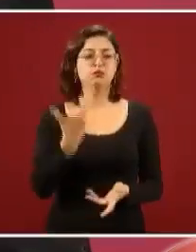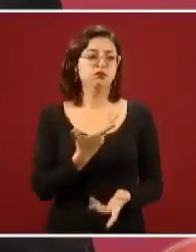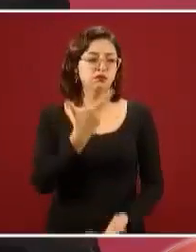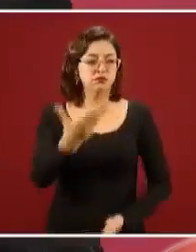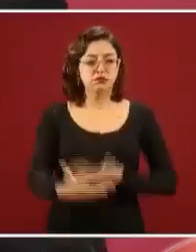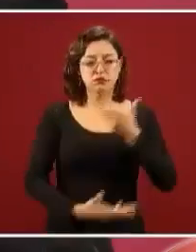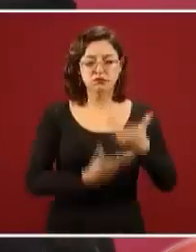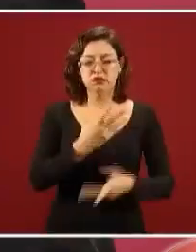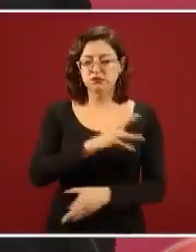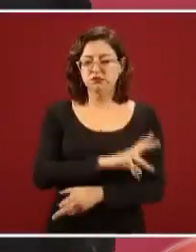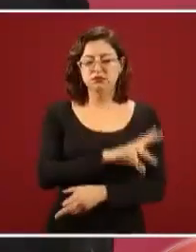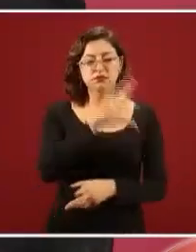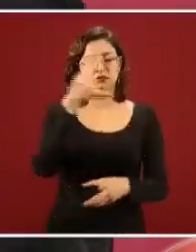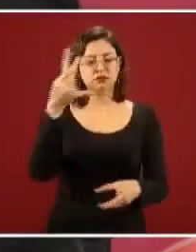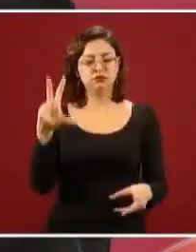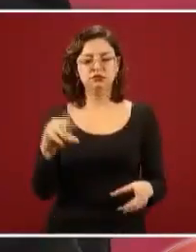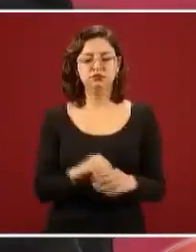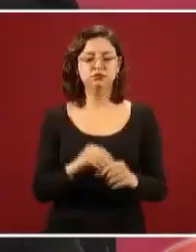de todo tipo,